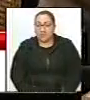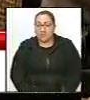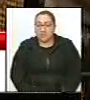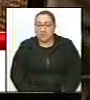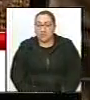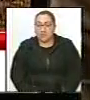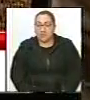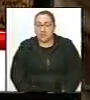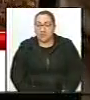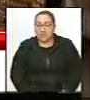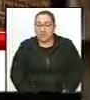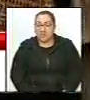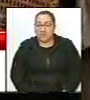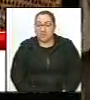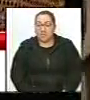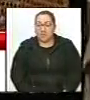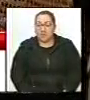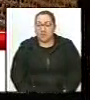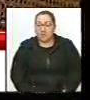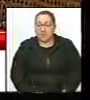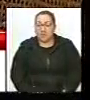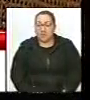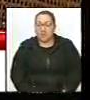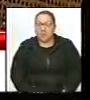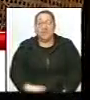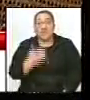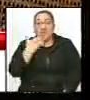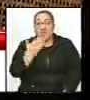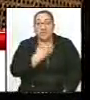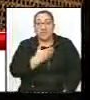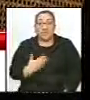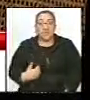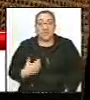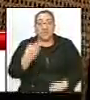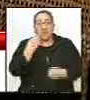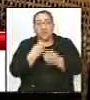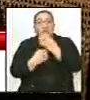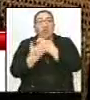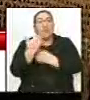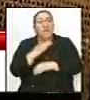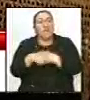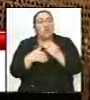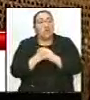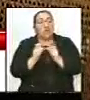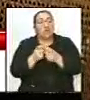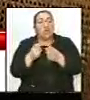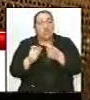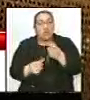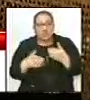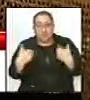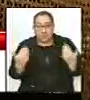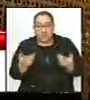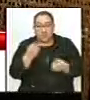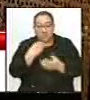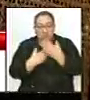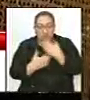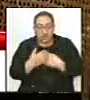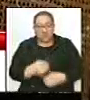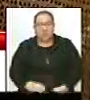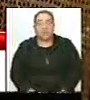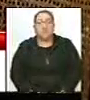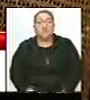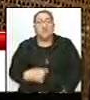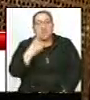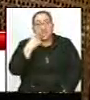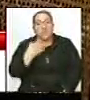Gracias, presidente. Buenos días. Buenos días a los colegas presentes y buenos días al señor